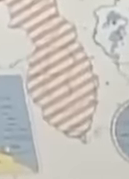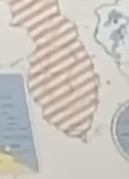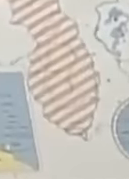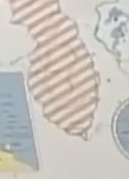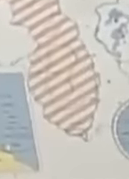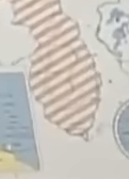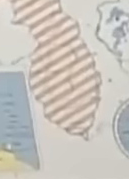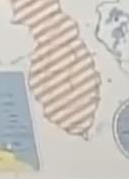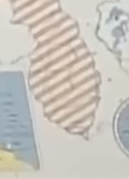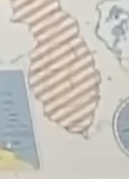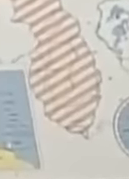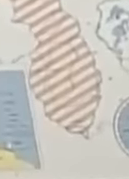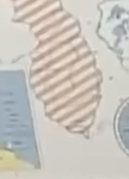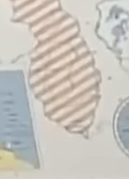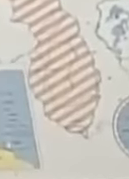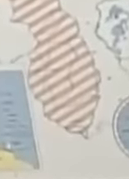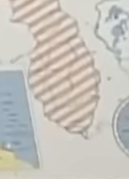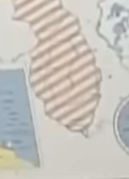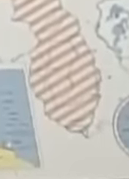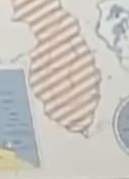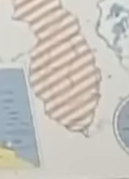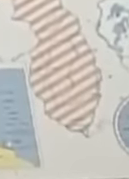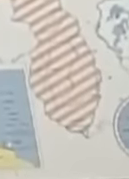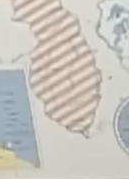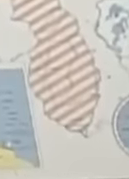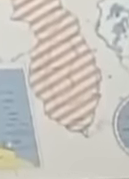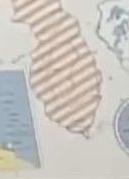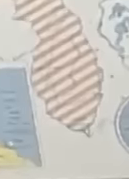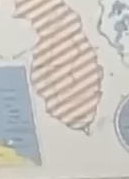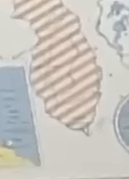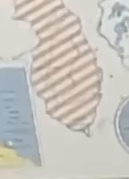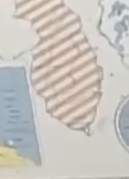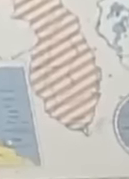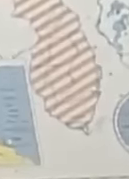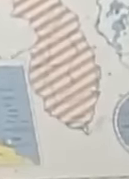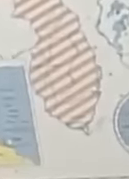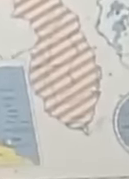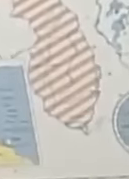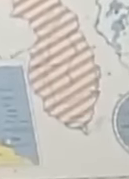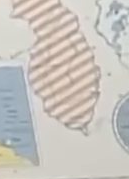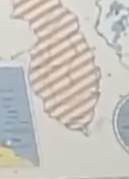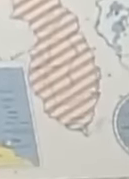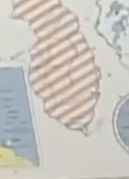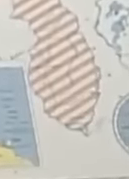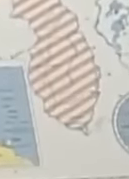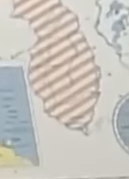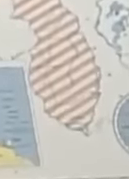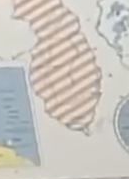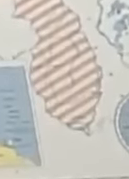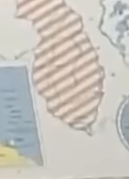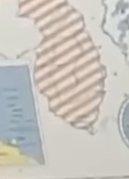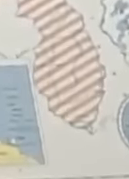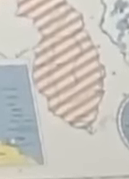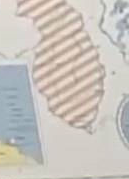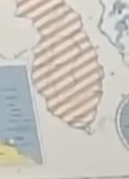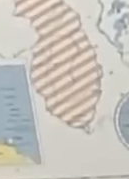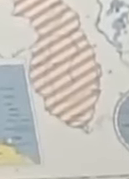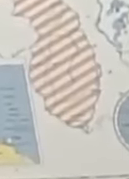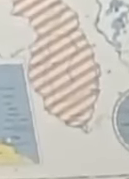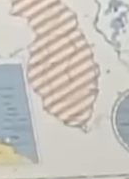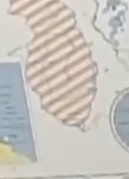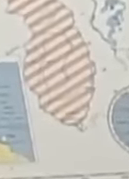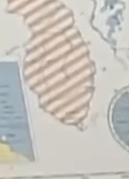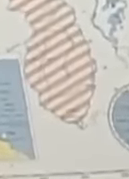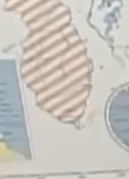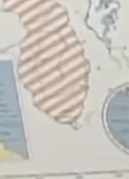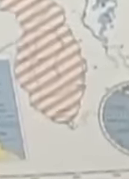años. Aunque la ideología oficial del estado guyanés es antivenezolana. En las escuelas enseñan el